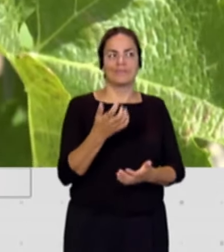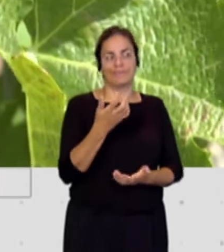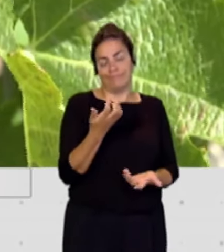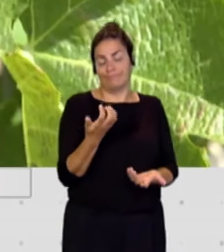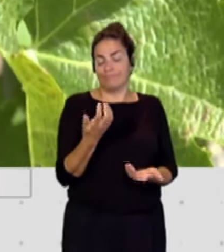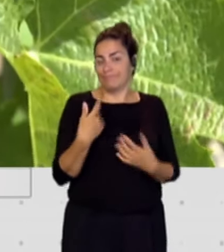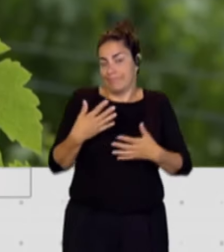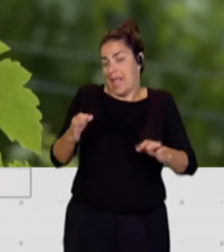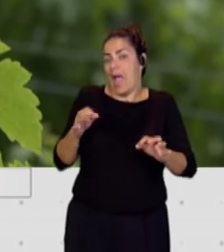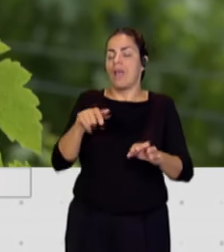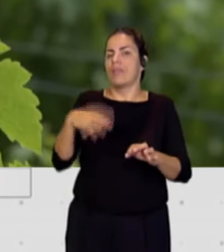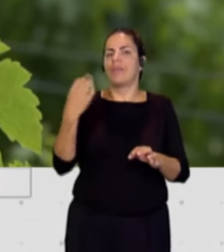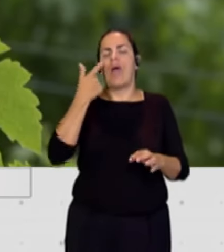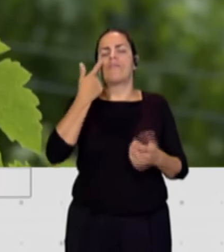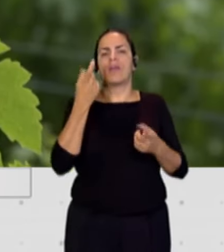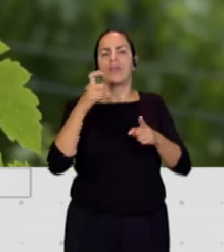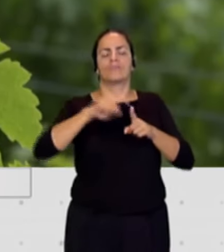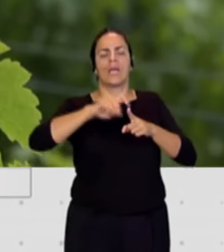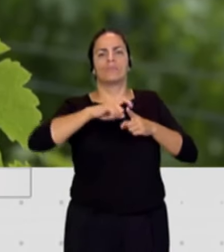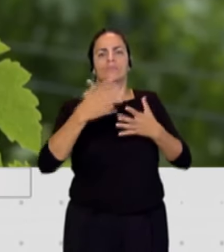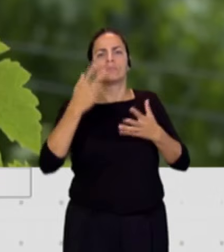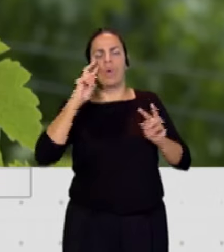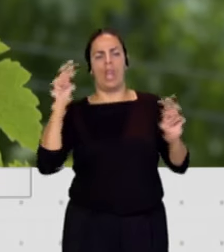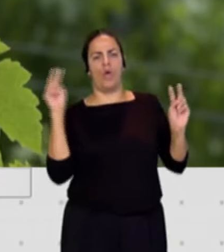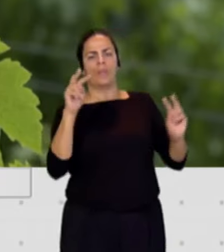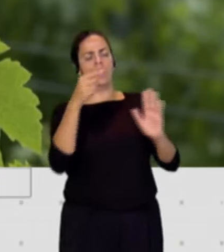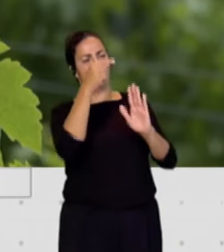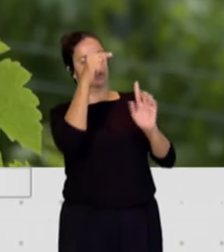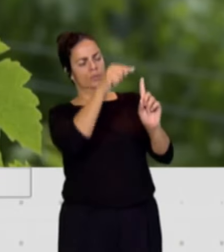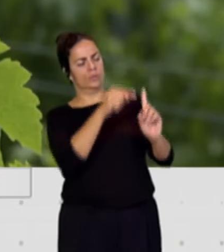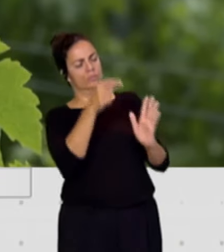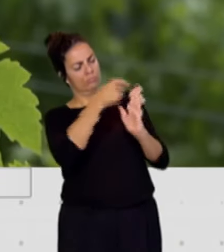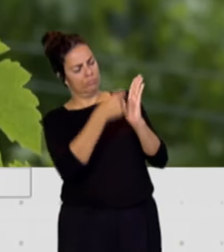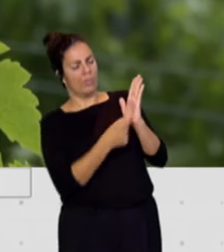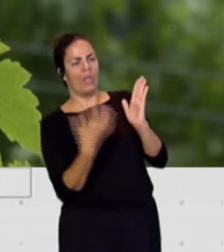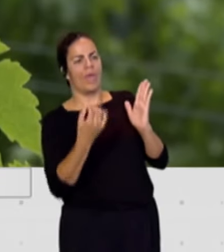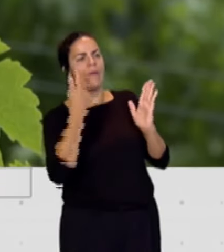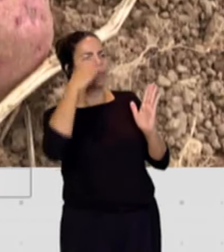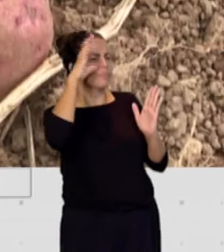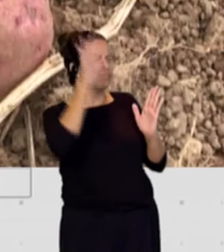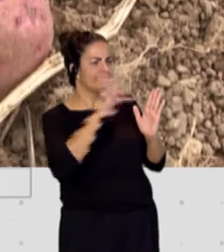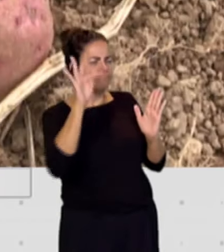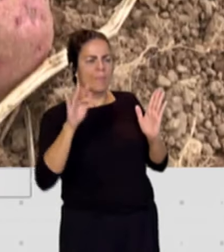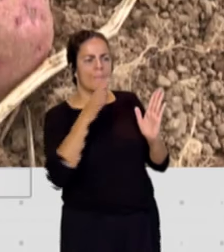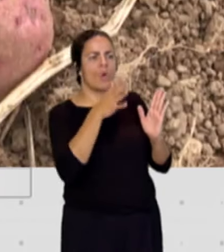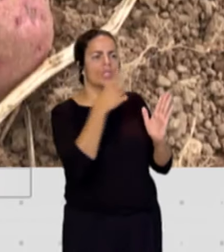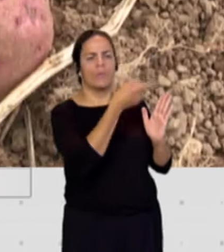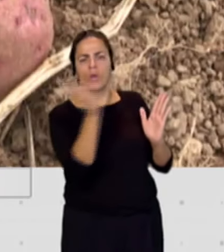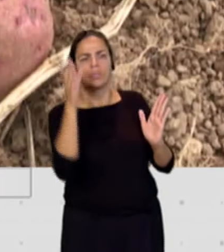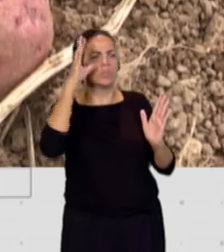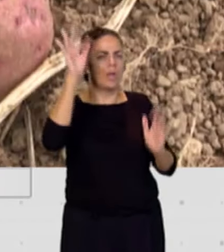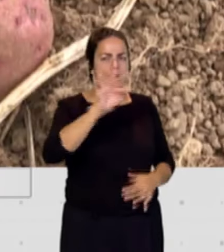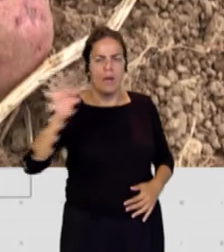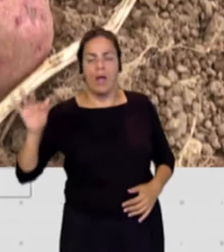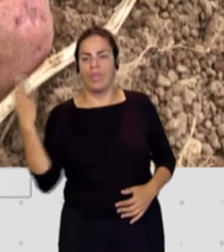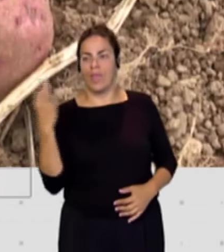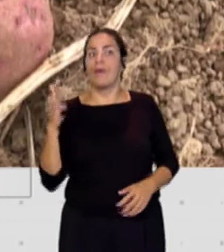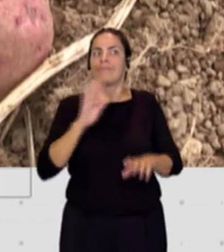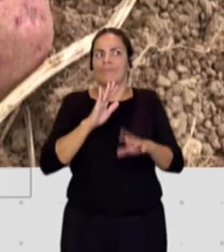los aspectos objetivos eh Para escuchar razones y sobre todo para intentar encontrar las